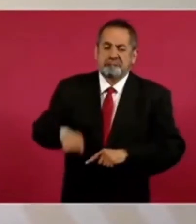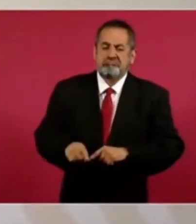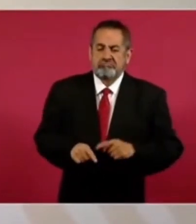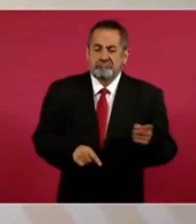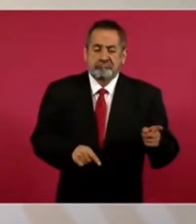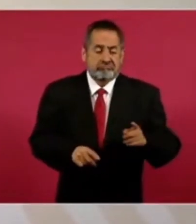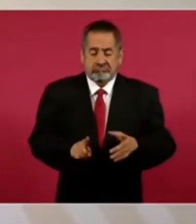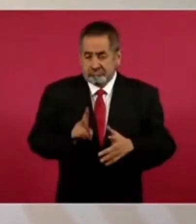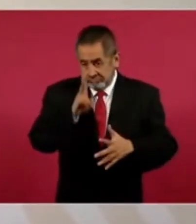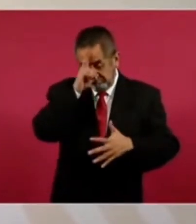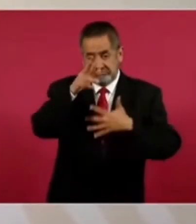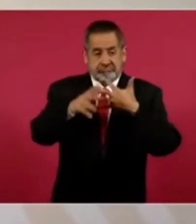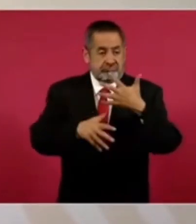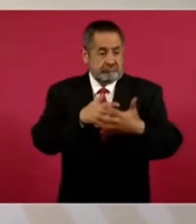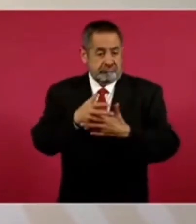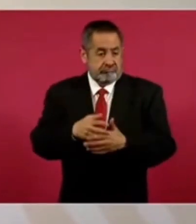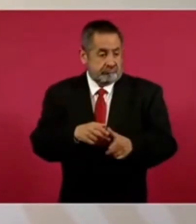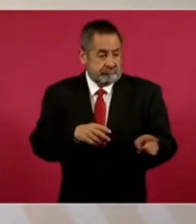violentos,